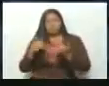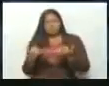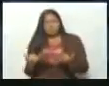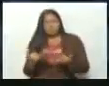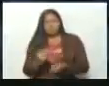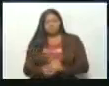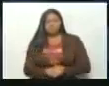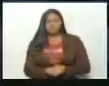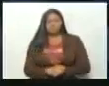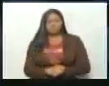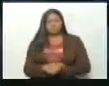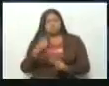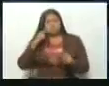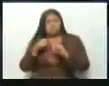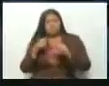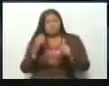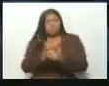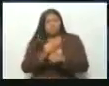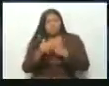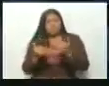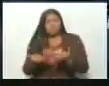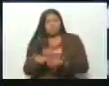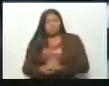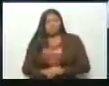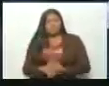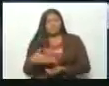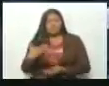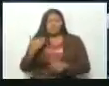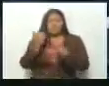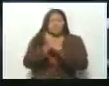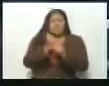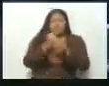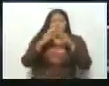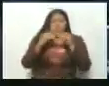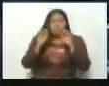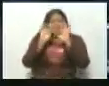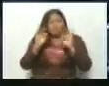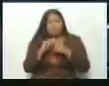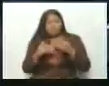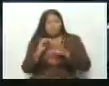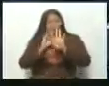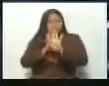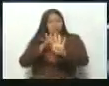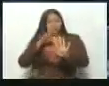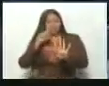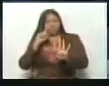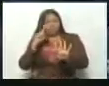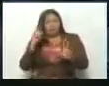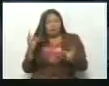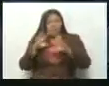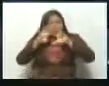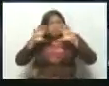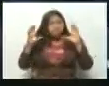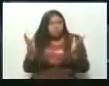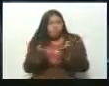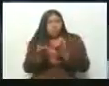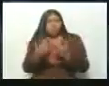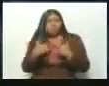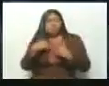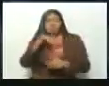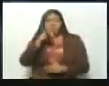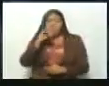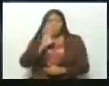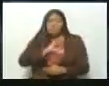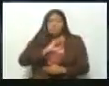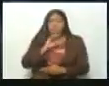suficientemente astuto como para poder trabajar en todos los mecanismos de masificación y de globalización de la información